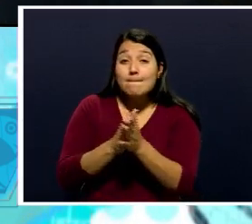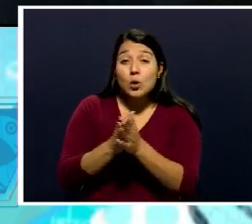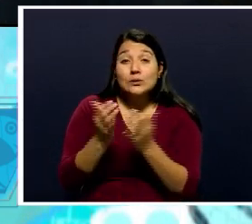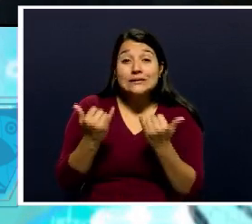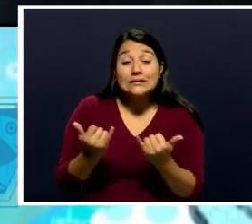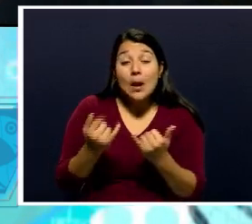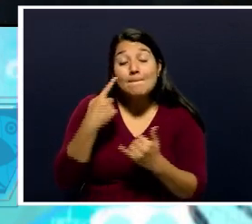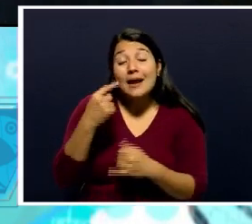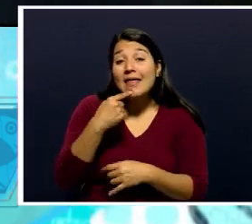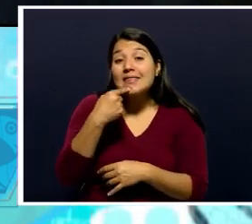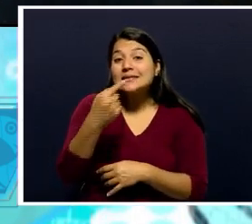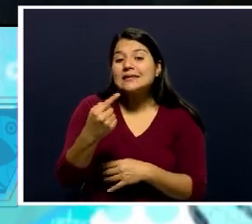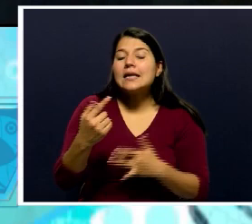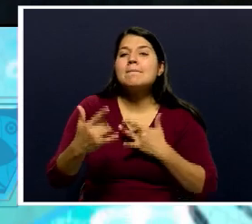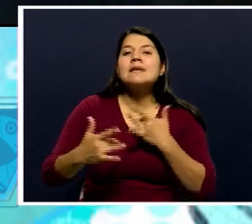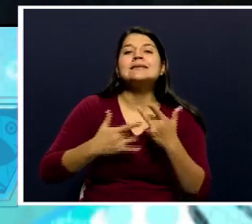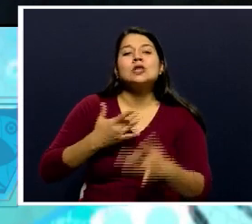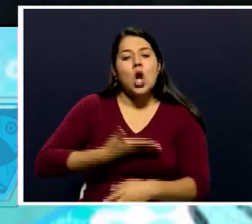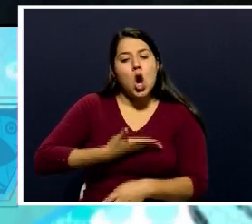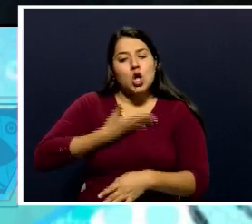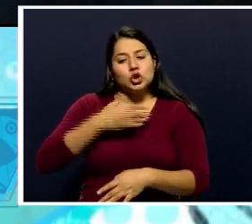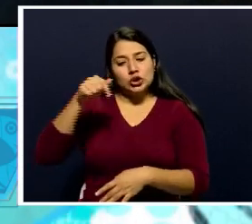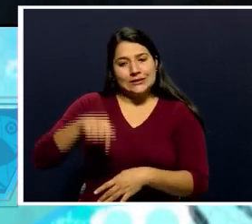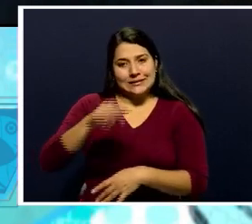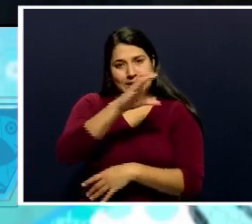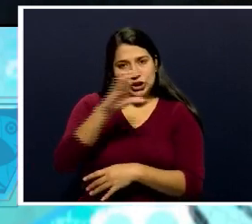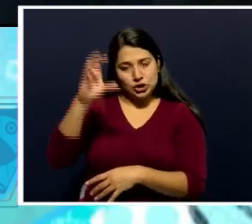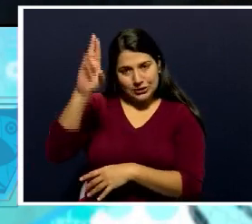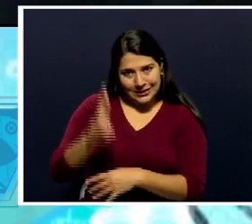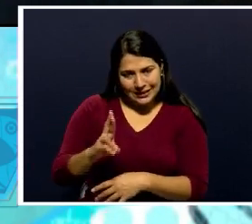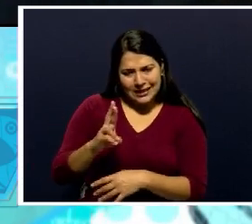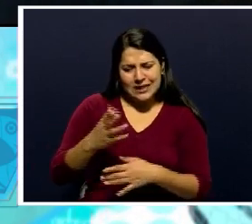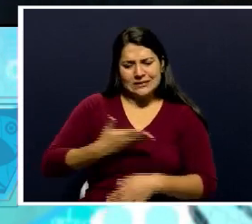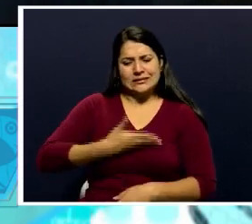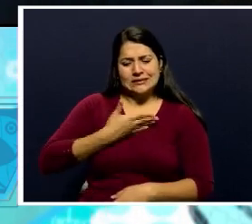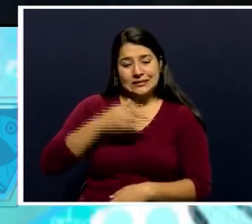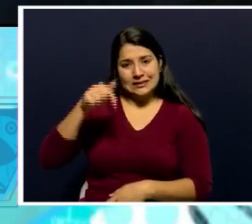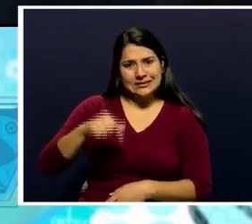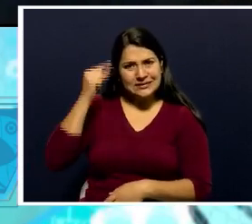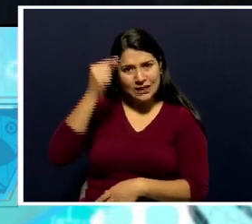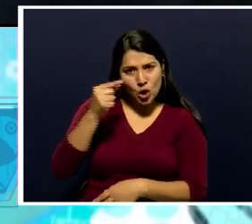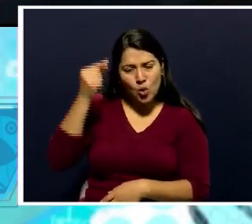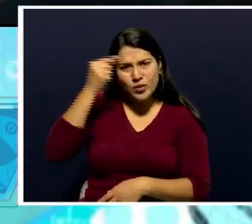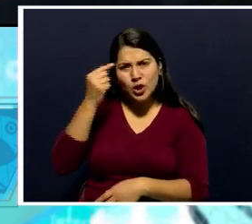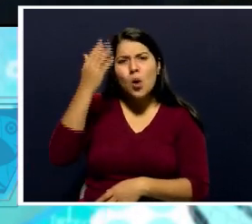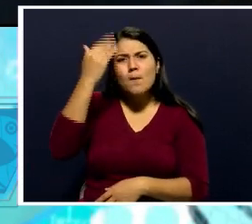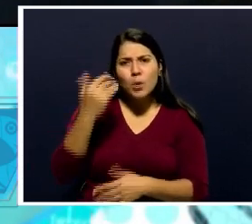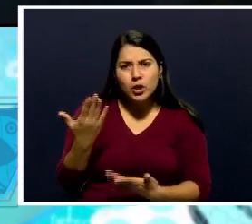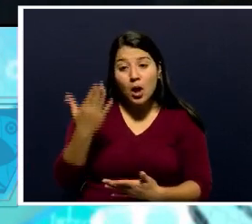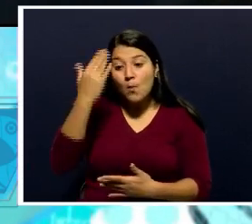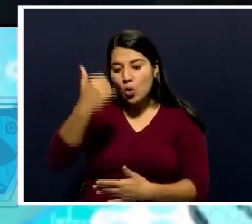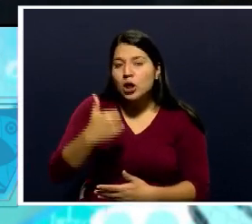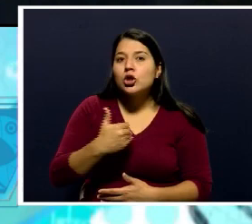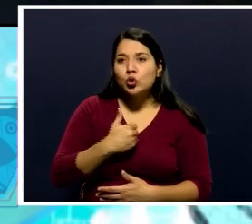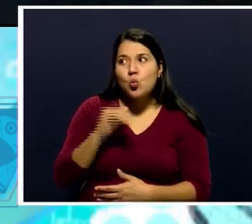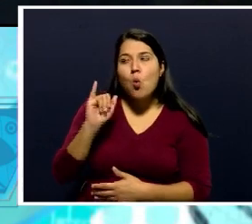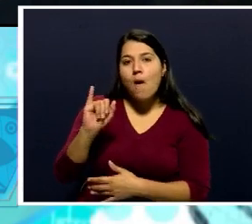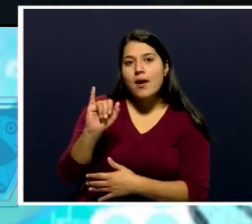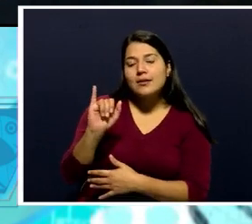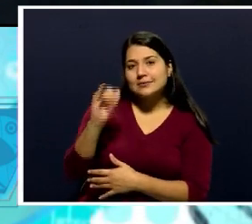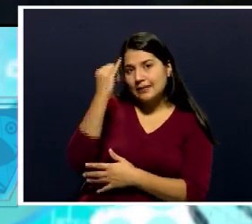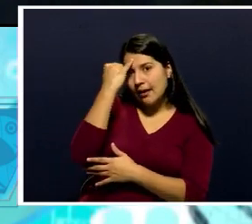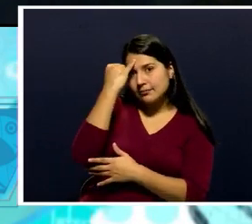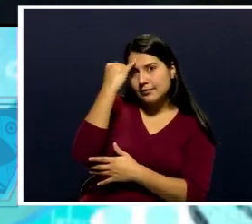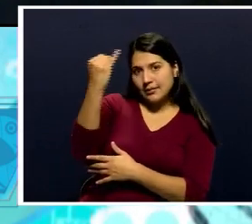decir que me siento muy orgullosa de este país y de este gobierno, de que haya tomado la iniciativa para llevar